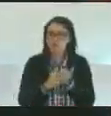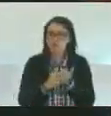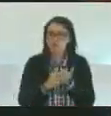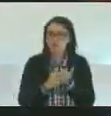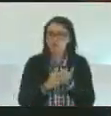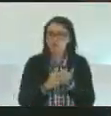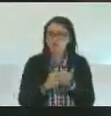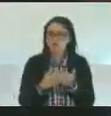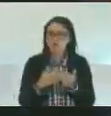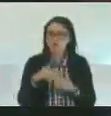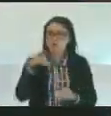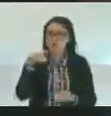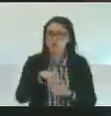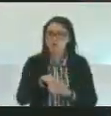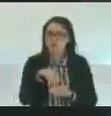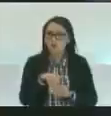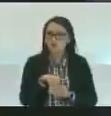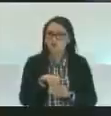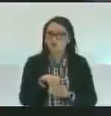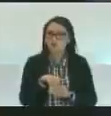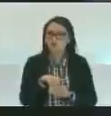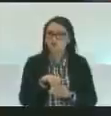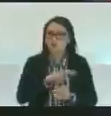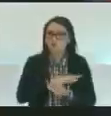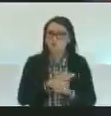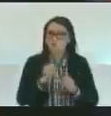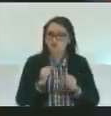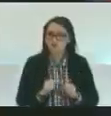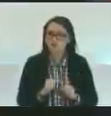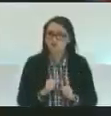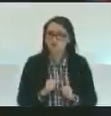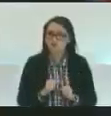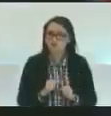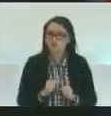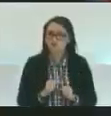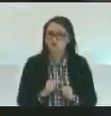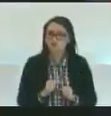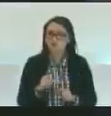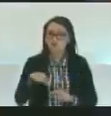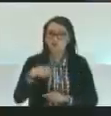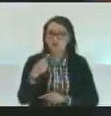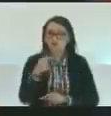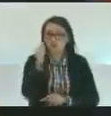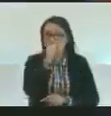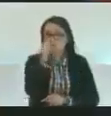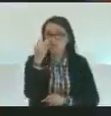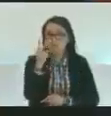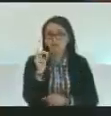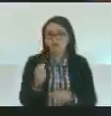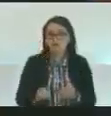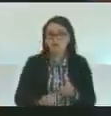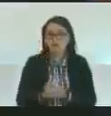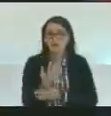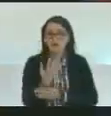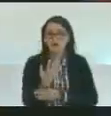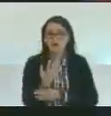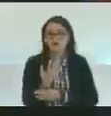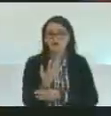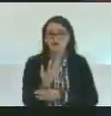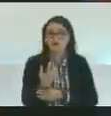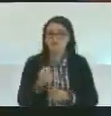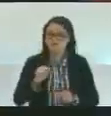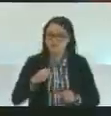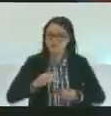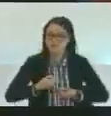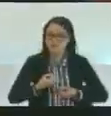denme su voto, denme su poder el próximo domingo 20 de mayo y yo les